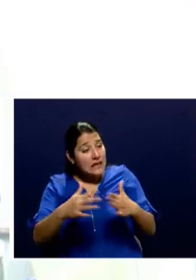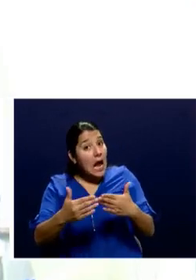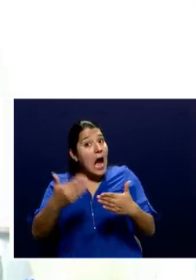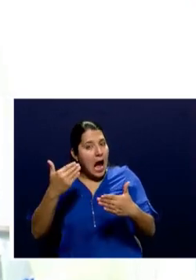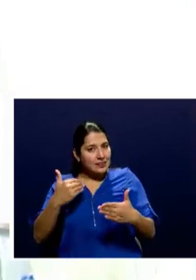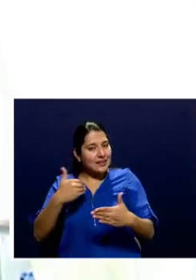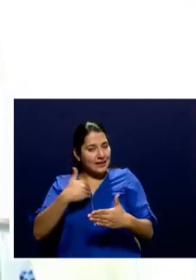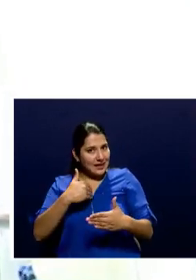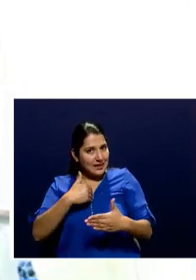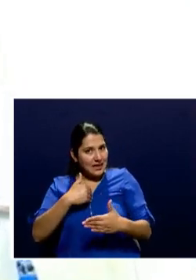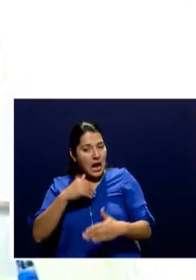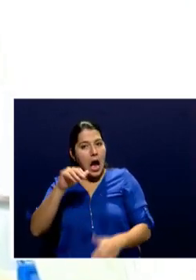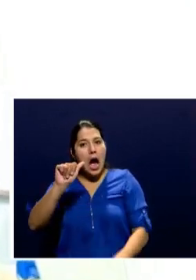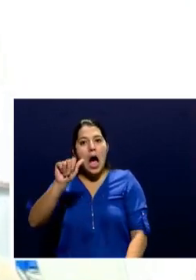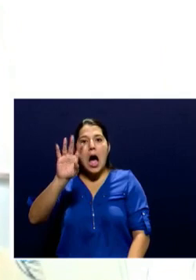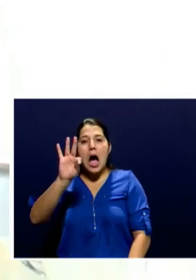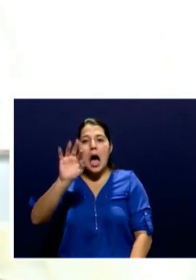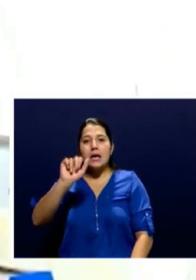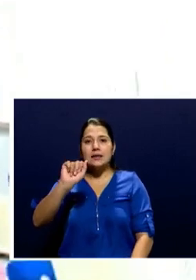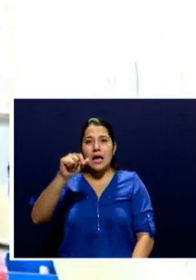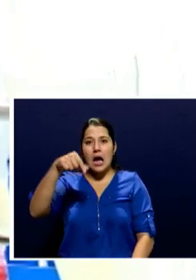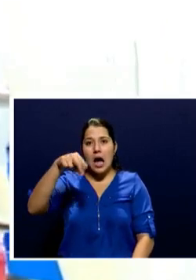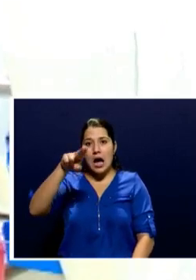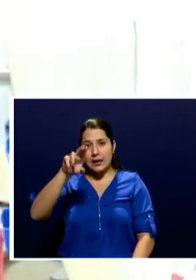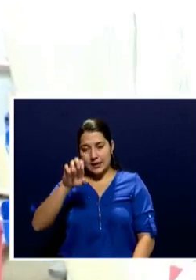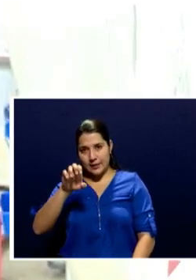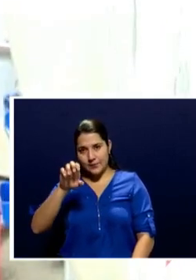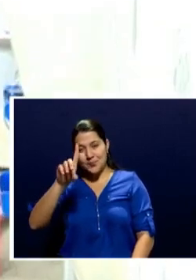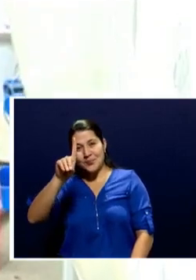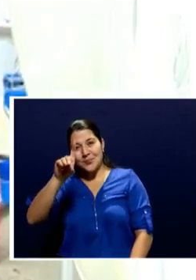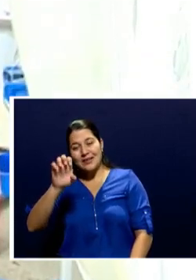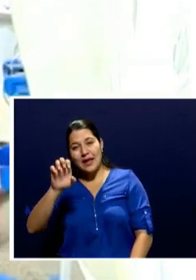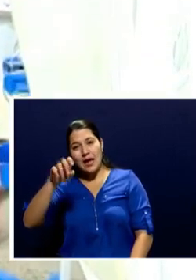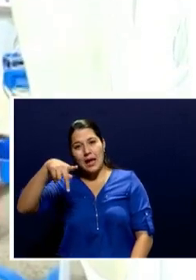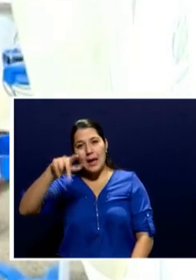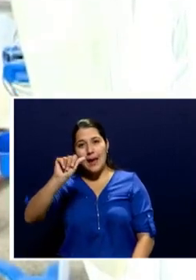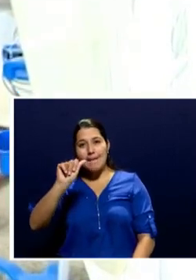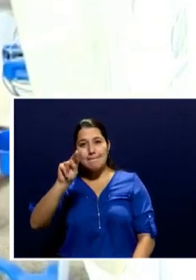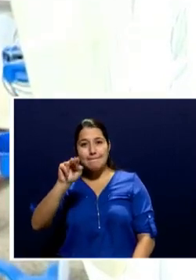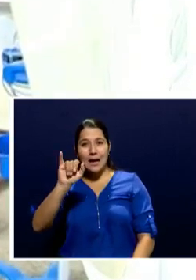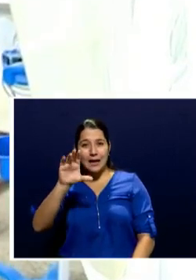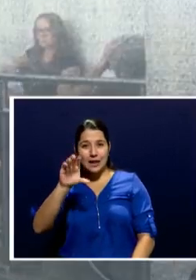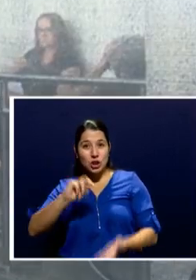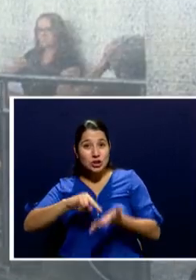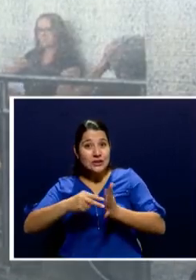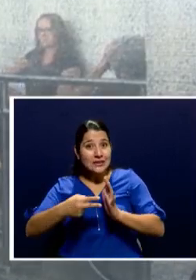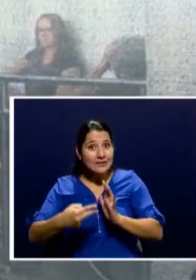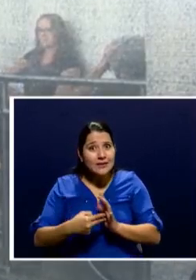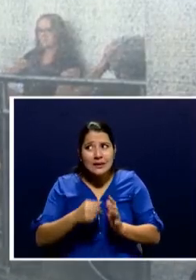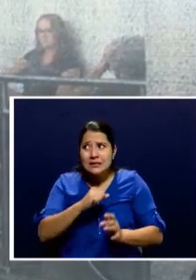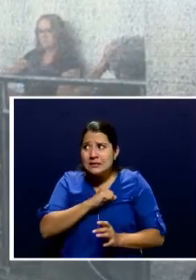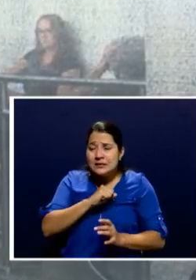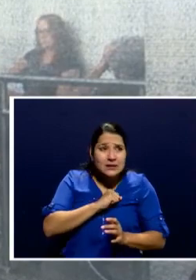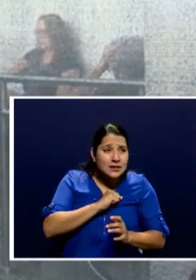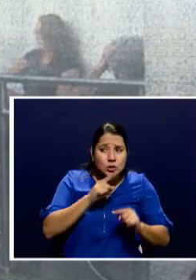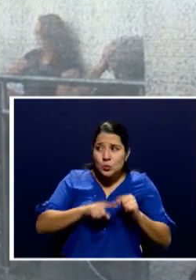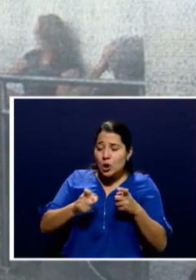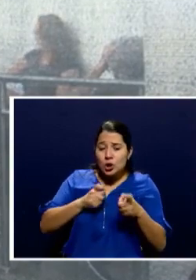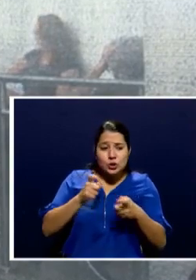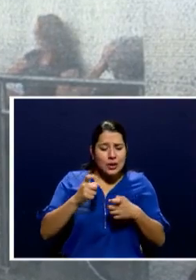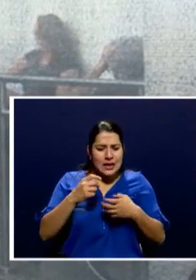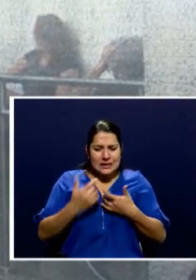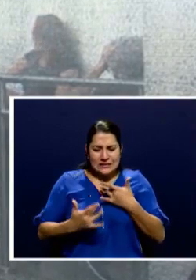las circunstancias pueden generar en cualquier persona un ataque de pánico. Claro que sí, he tenido pacientes ya que han tenido ataques de pánico que lo han logrado vencer y